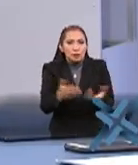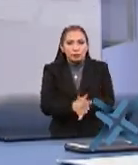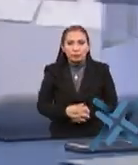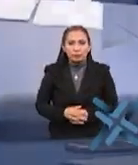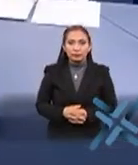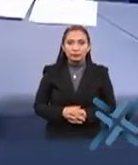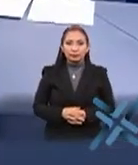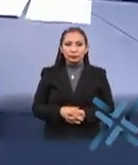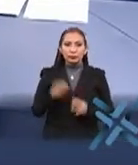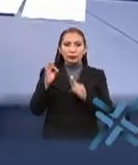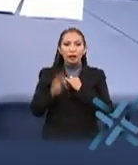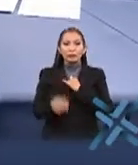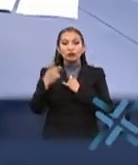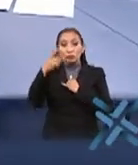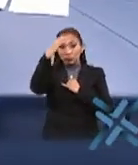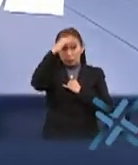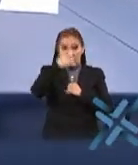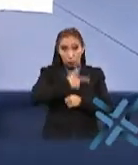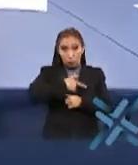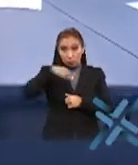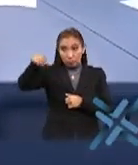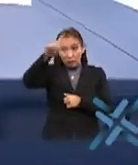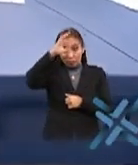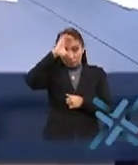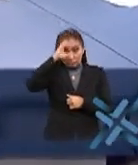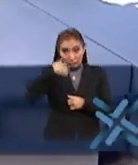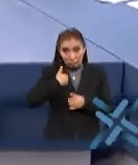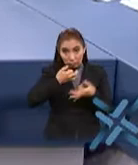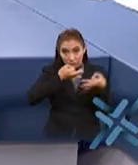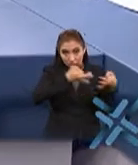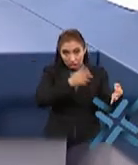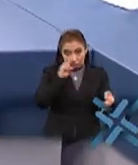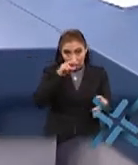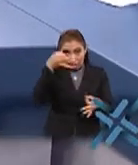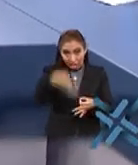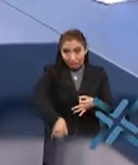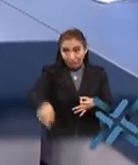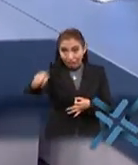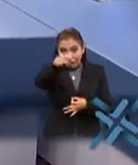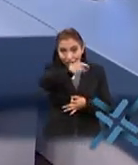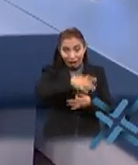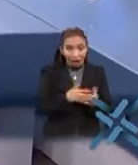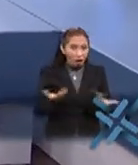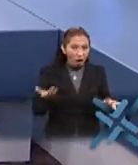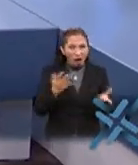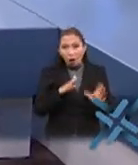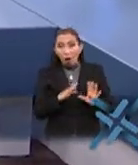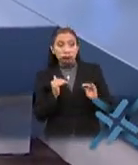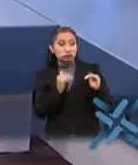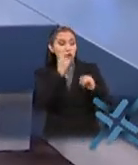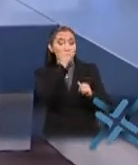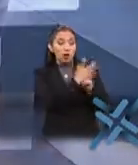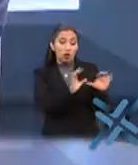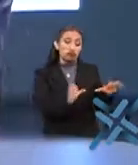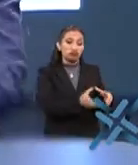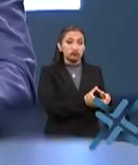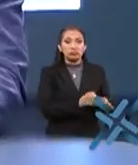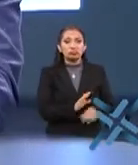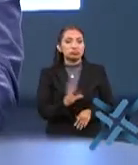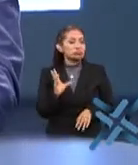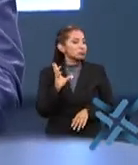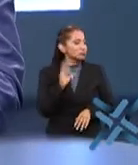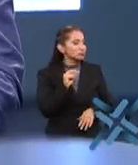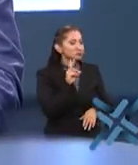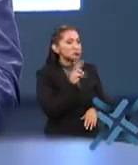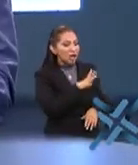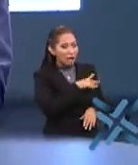CONACYT Prensa. Y con tu experiencia, ¿le gusta a la gente mexicana la ciencia? ¿Sí has notado, o sigue siendo un nicho muy elitista, exclusivo? Fíjate que no, nos hemos dado